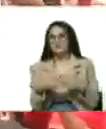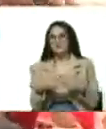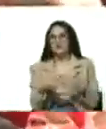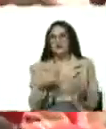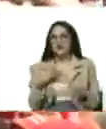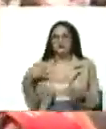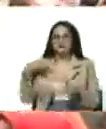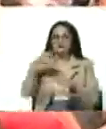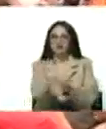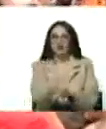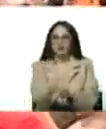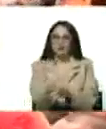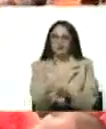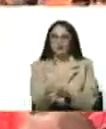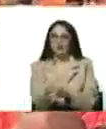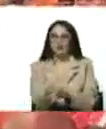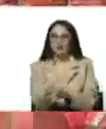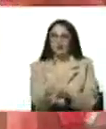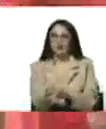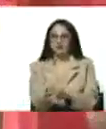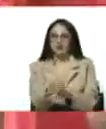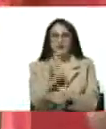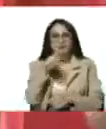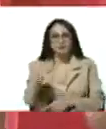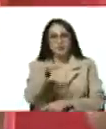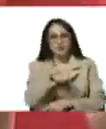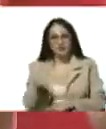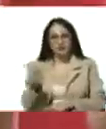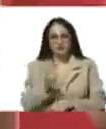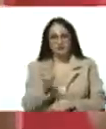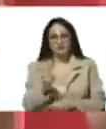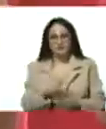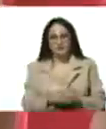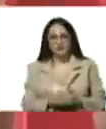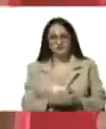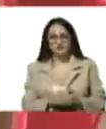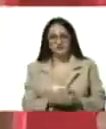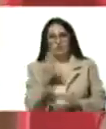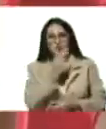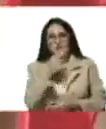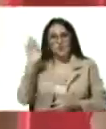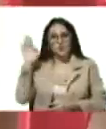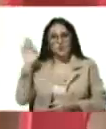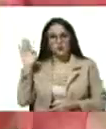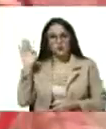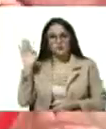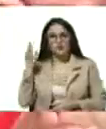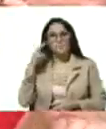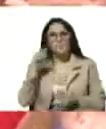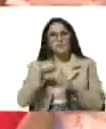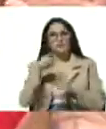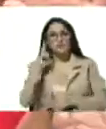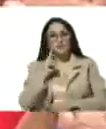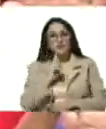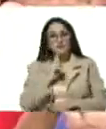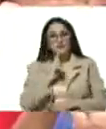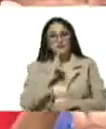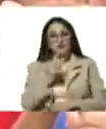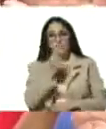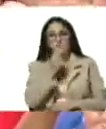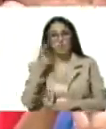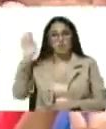quieren imponerle al pueblo de Venezuela. Juro por Bolívar.